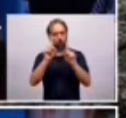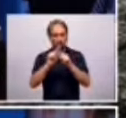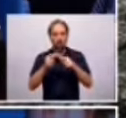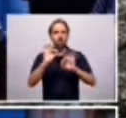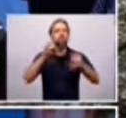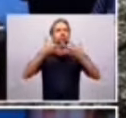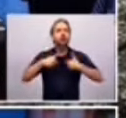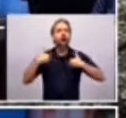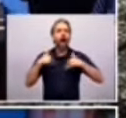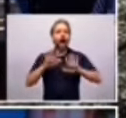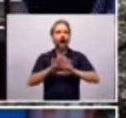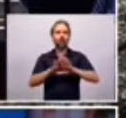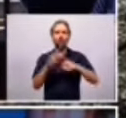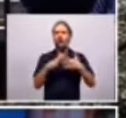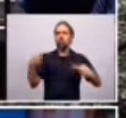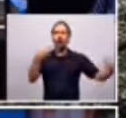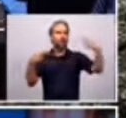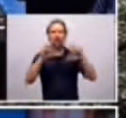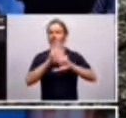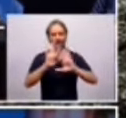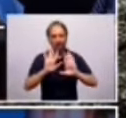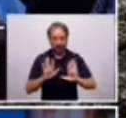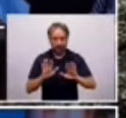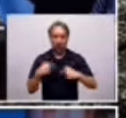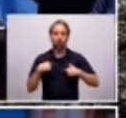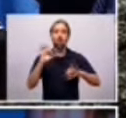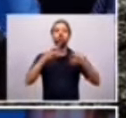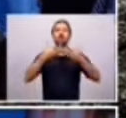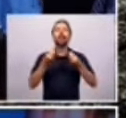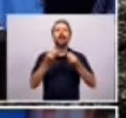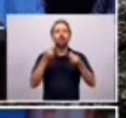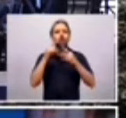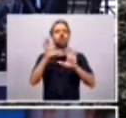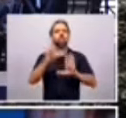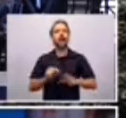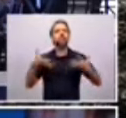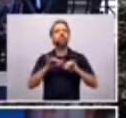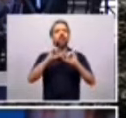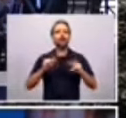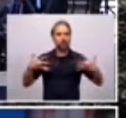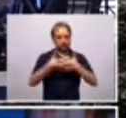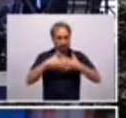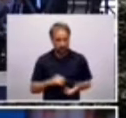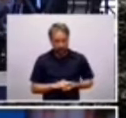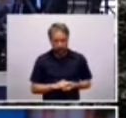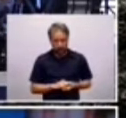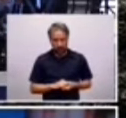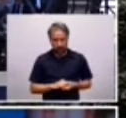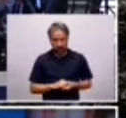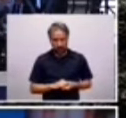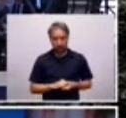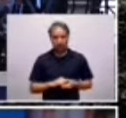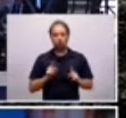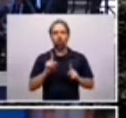te reuniste en la calle para decir, che, no estoy contento con esto, tenés presunción de delincuente. No tenés presunción de, como hasta